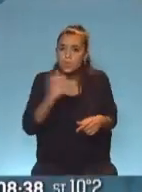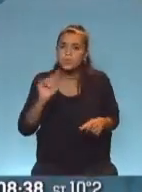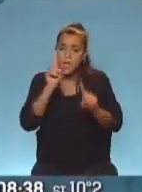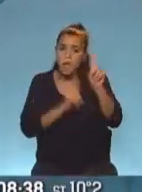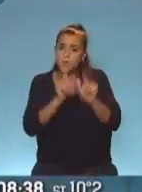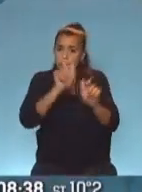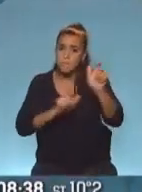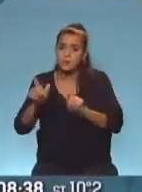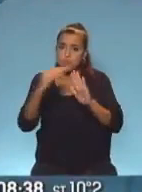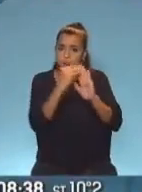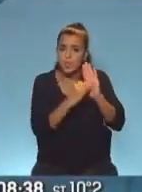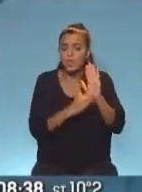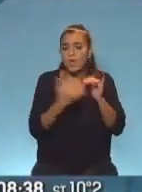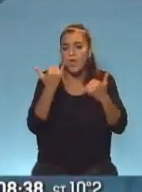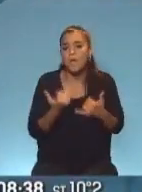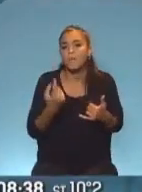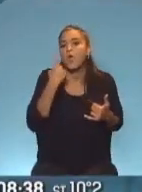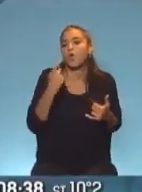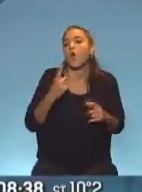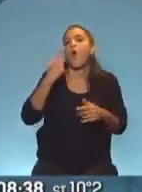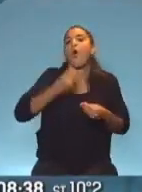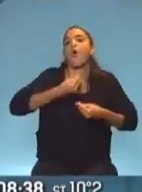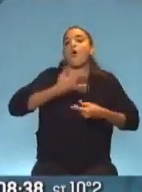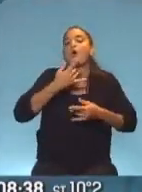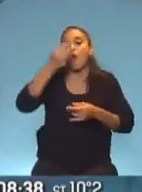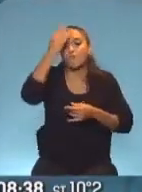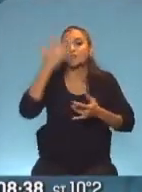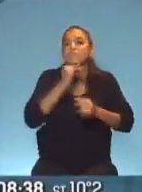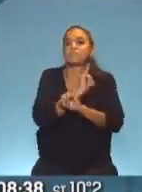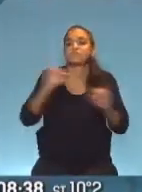casos registrados, no reconocidos oficialmente, o por lo menos no informados todavía oficialmente.